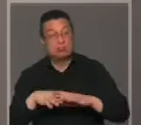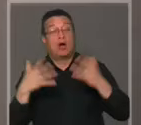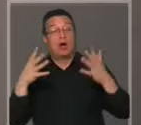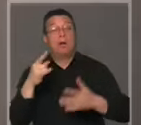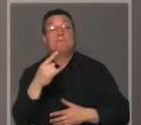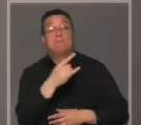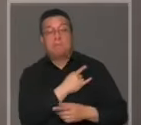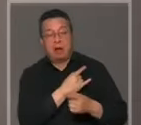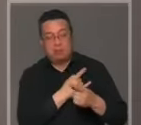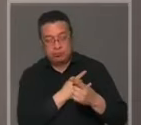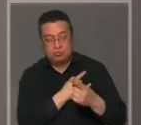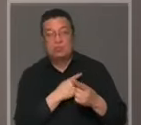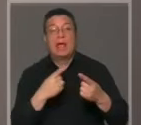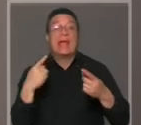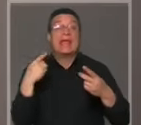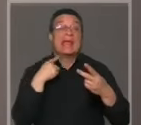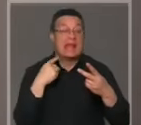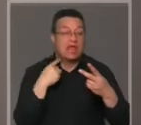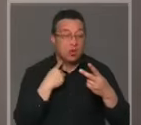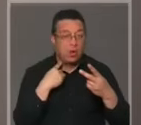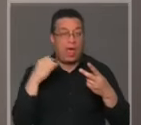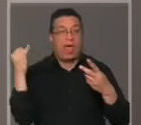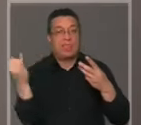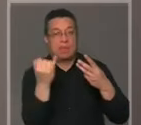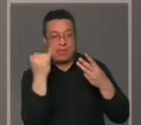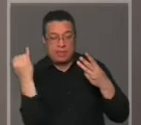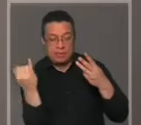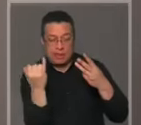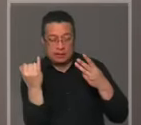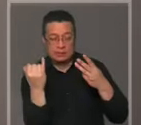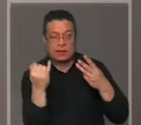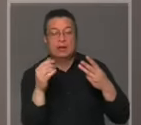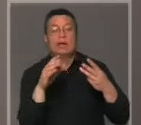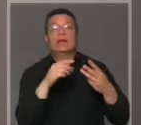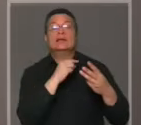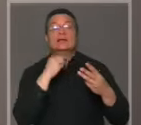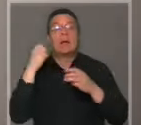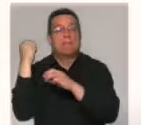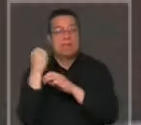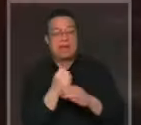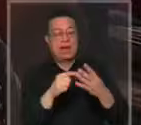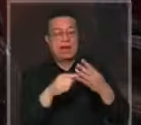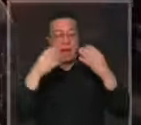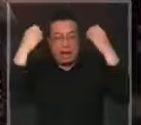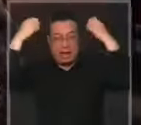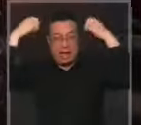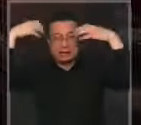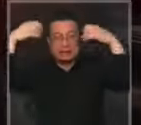Maipú, Quilicura, Independencia, San Miguel y La Cisterna.